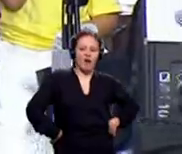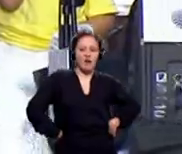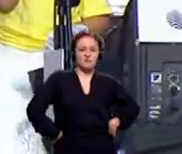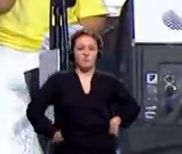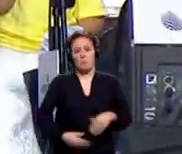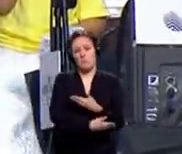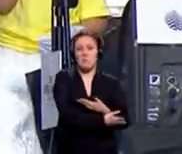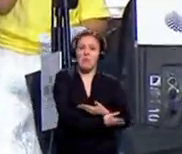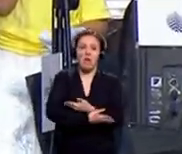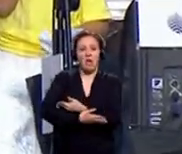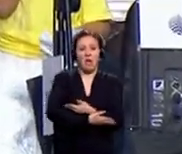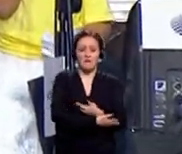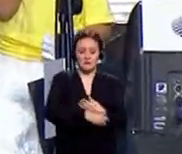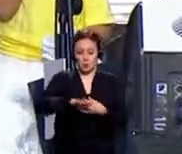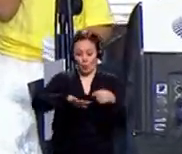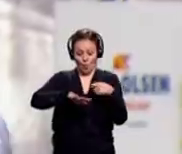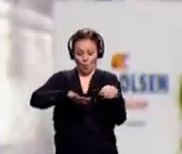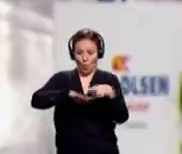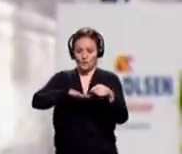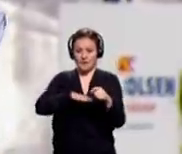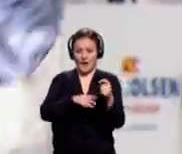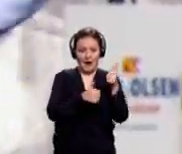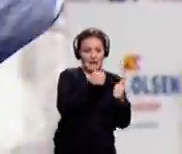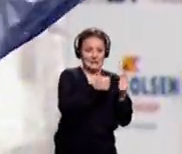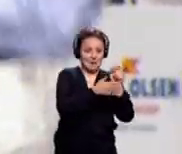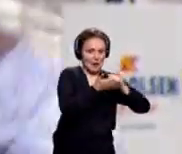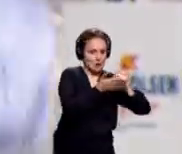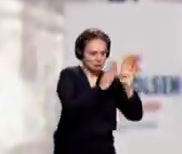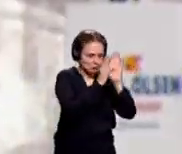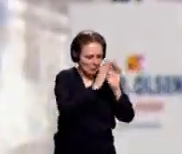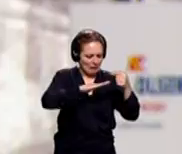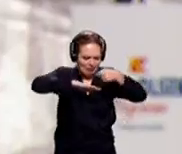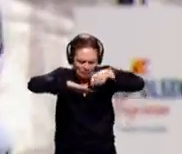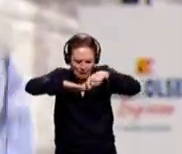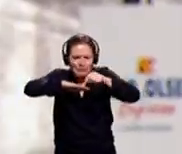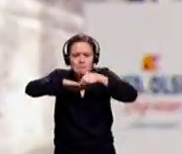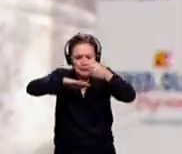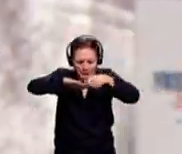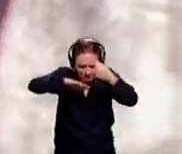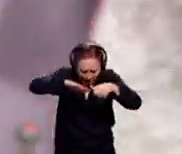Baby, en las uñas escondo la chuleta, no me queda ni una.